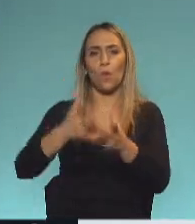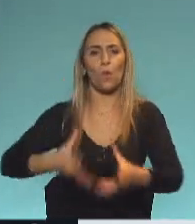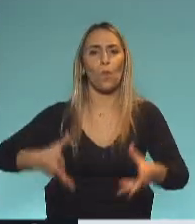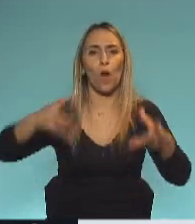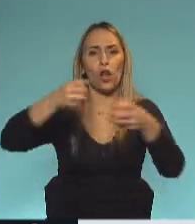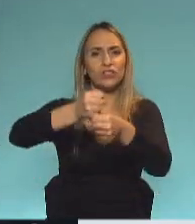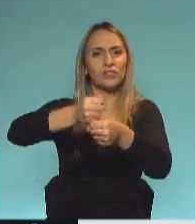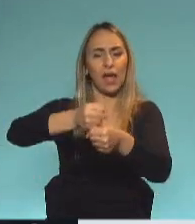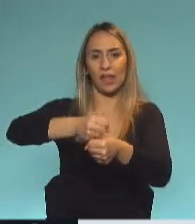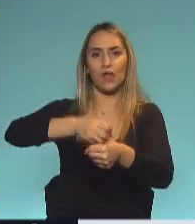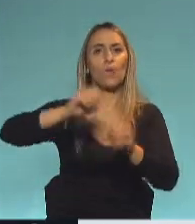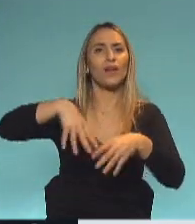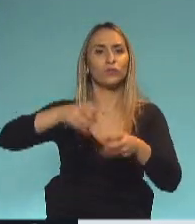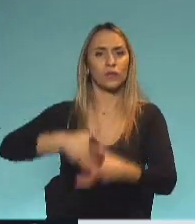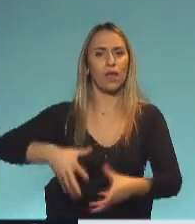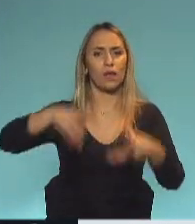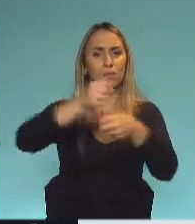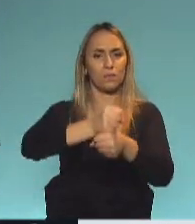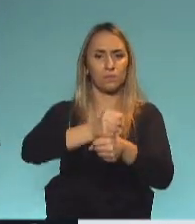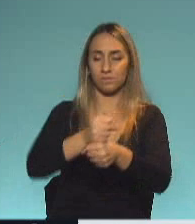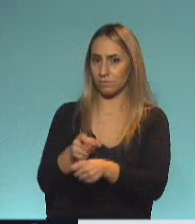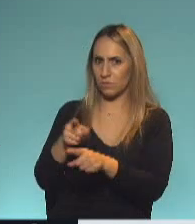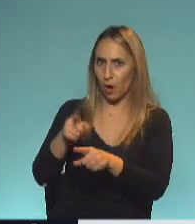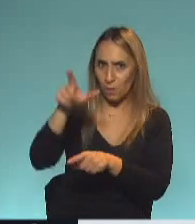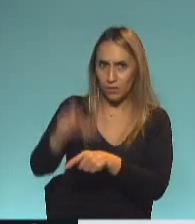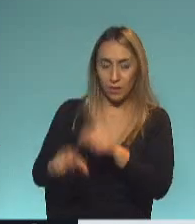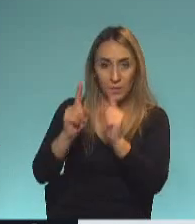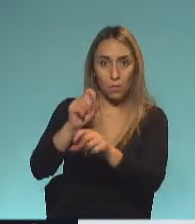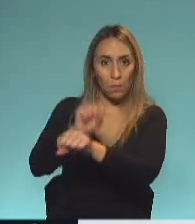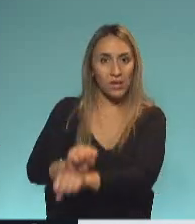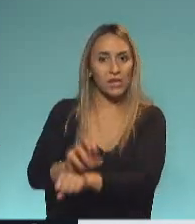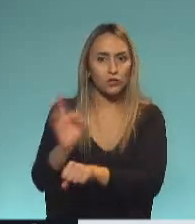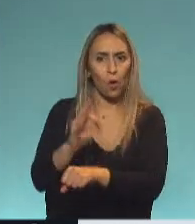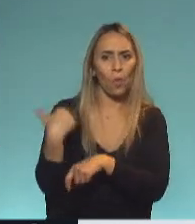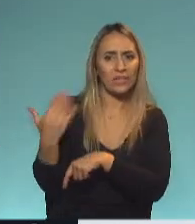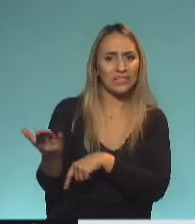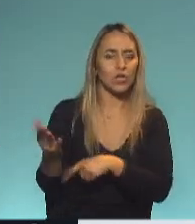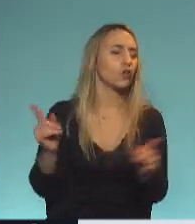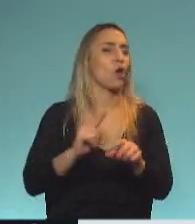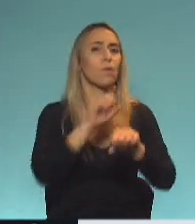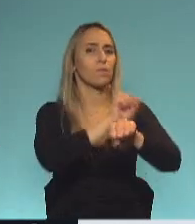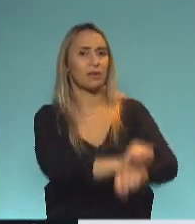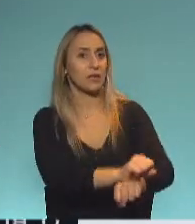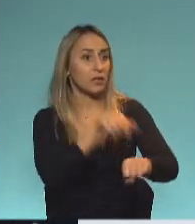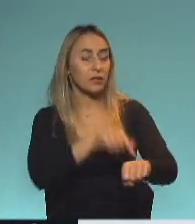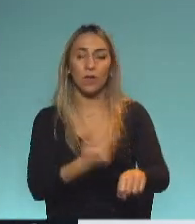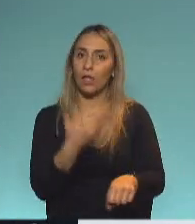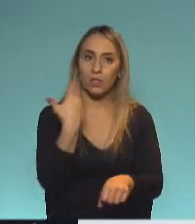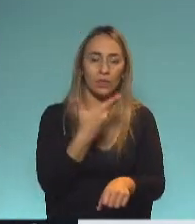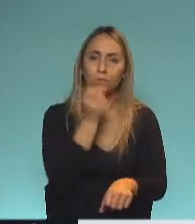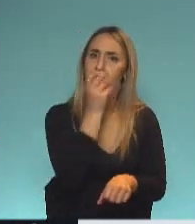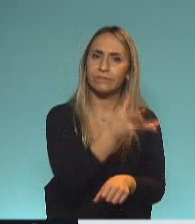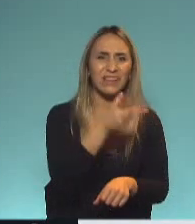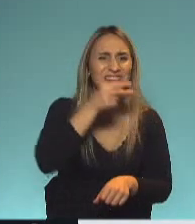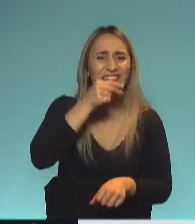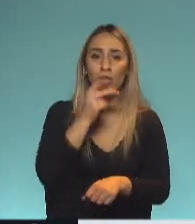lado. ¿Esa persona que sería alguno de los detenidos o alguien que de algún vecino? No, los detenidos no hablan,